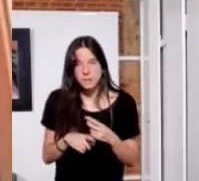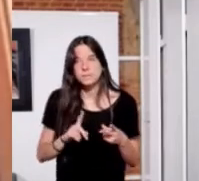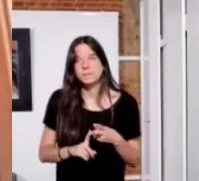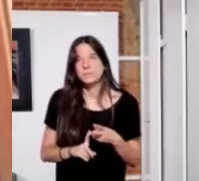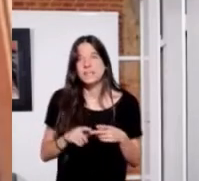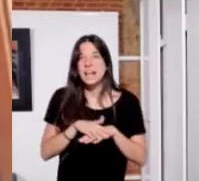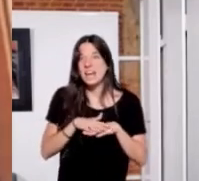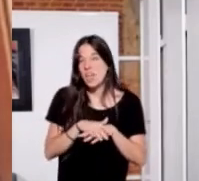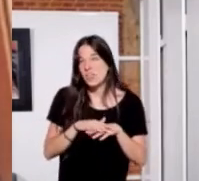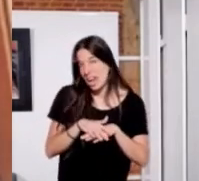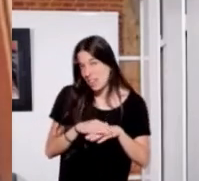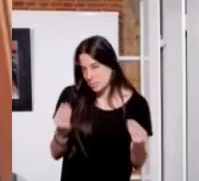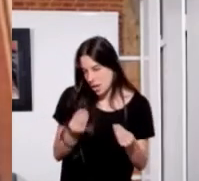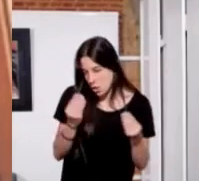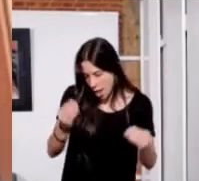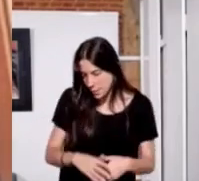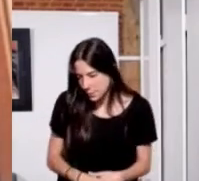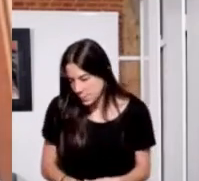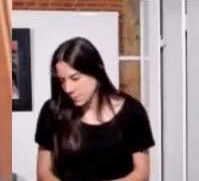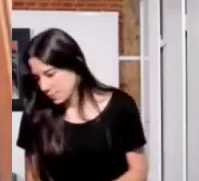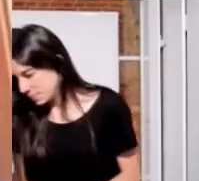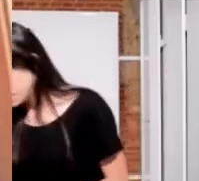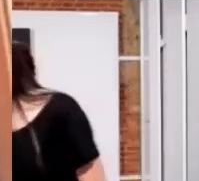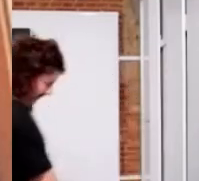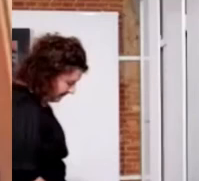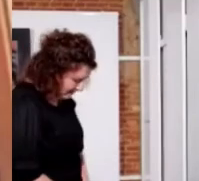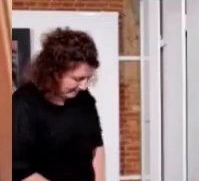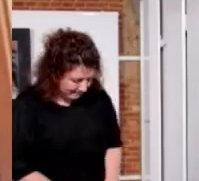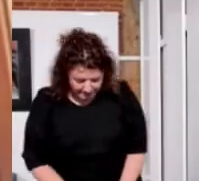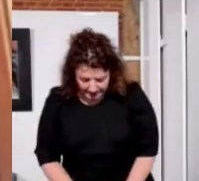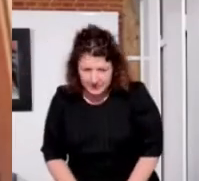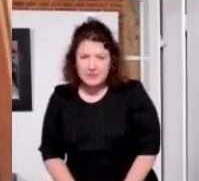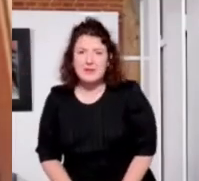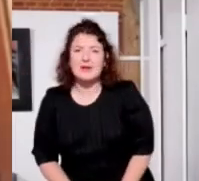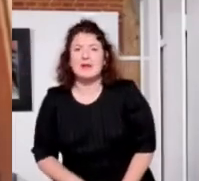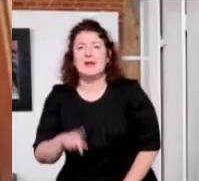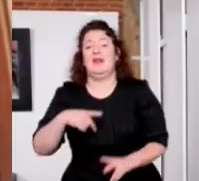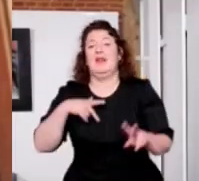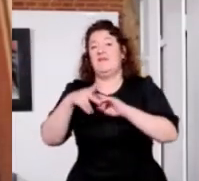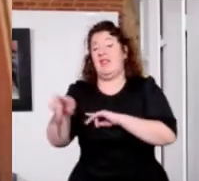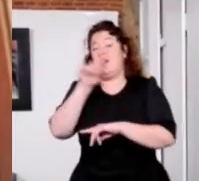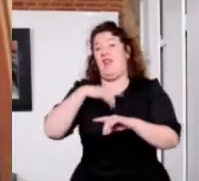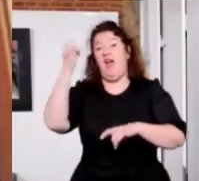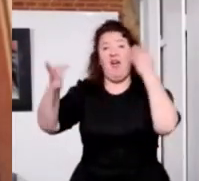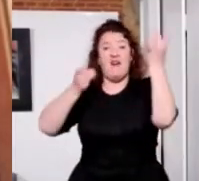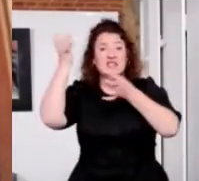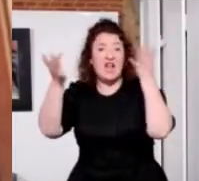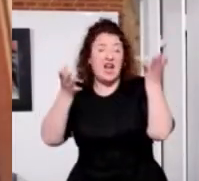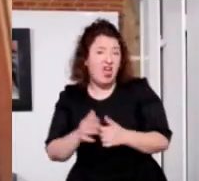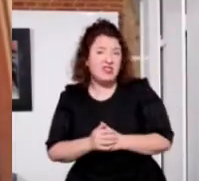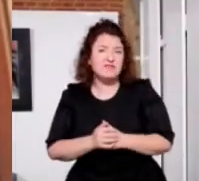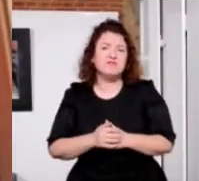redes. Segunda, intentar evitar la arbitrariedad. Según qué tipo de